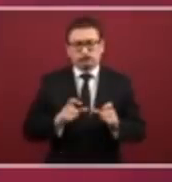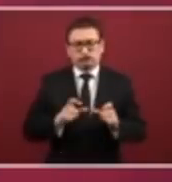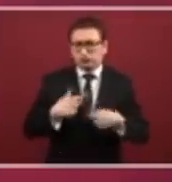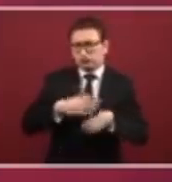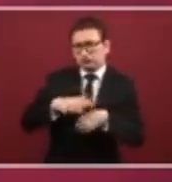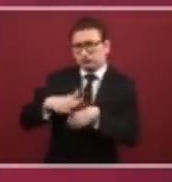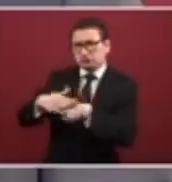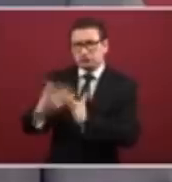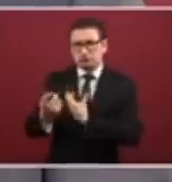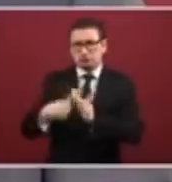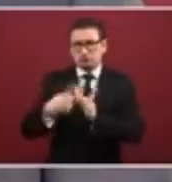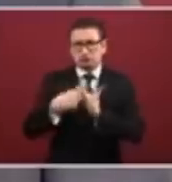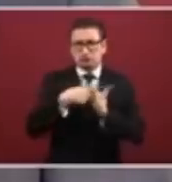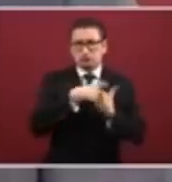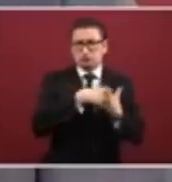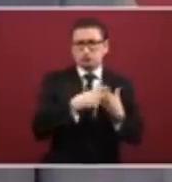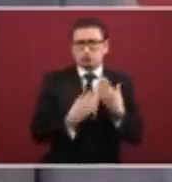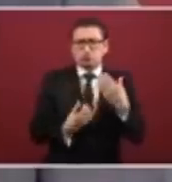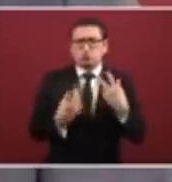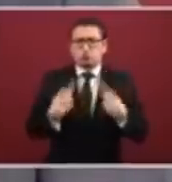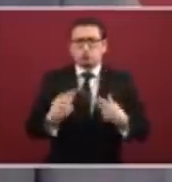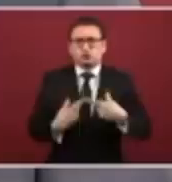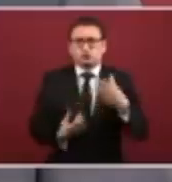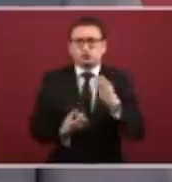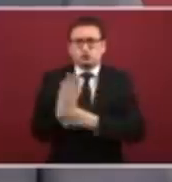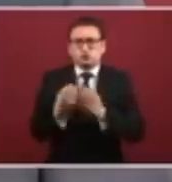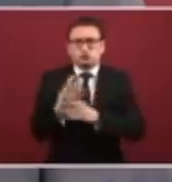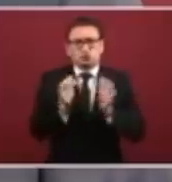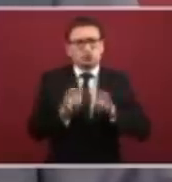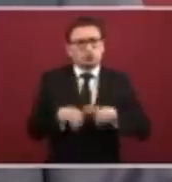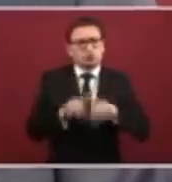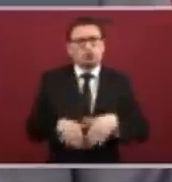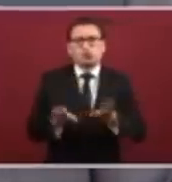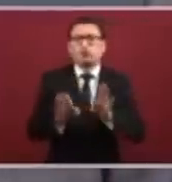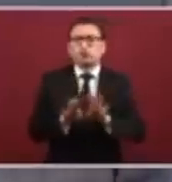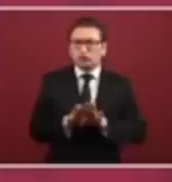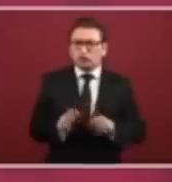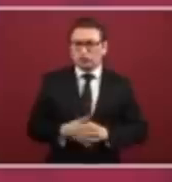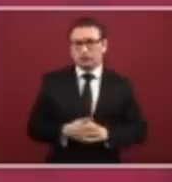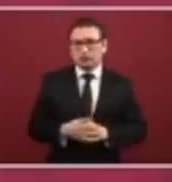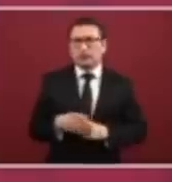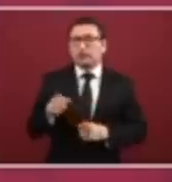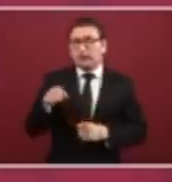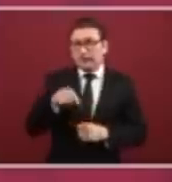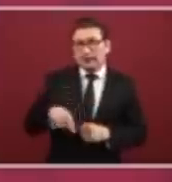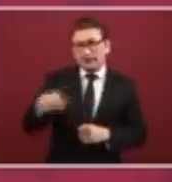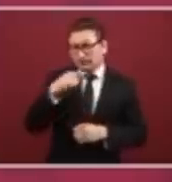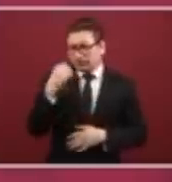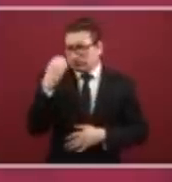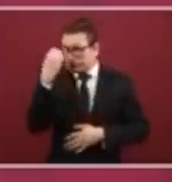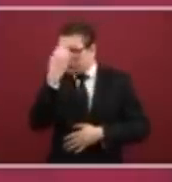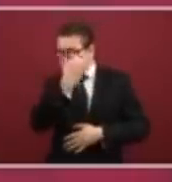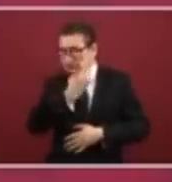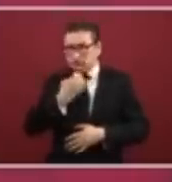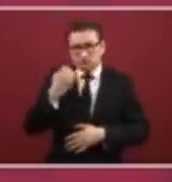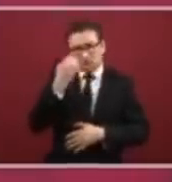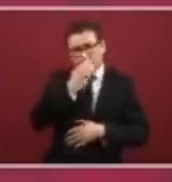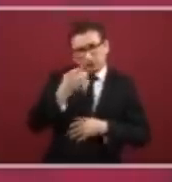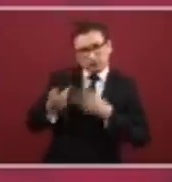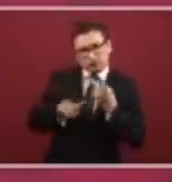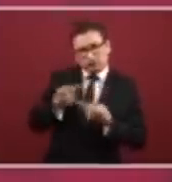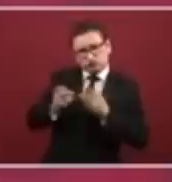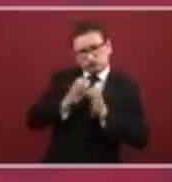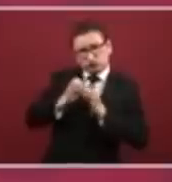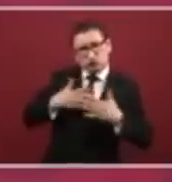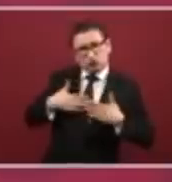de nuevos elementos. Los exámenes de confianza,